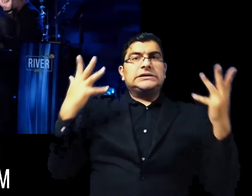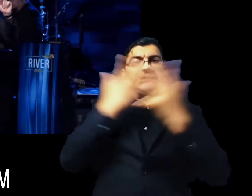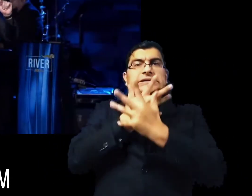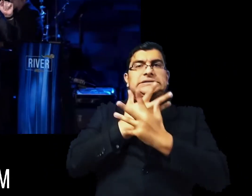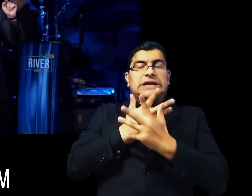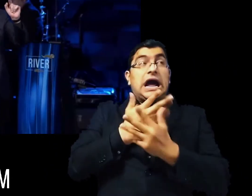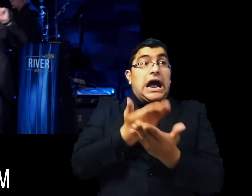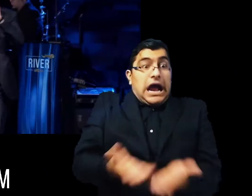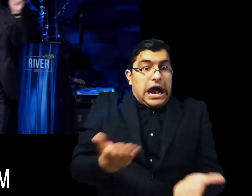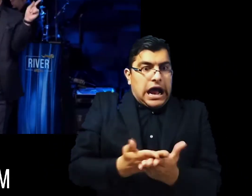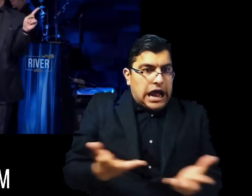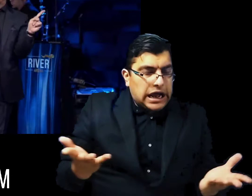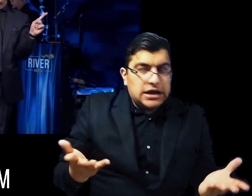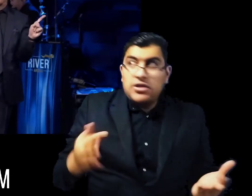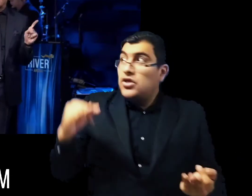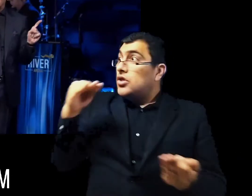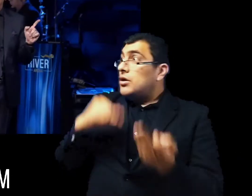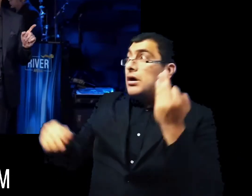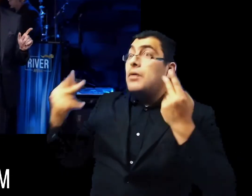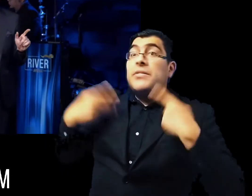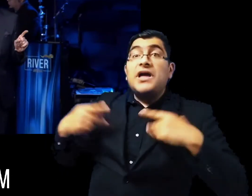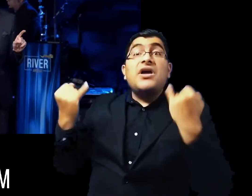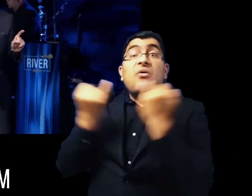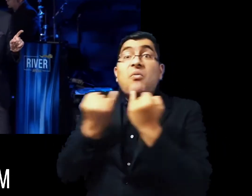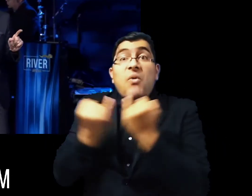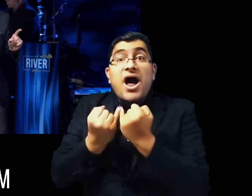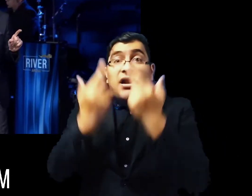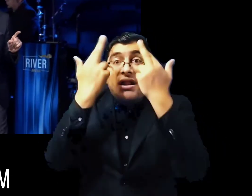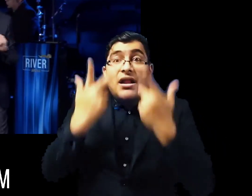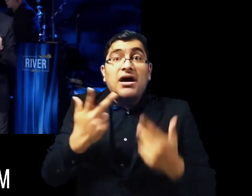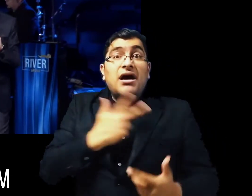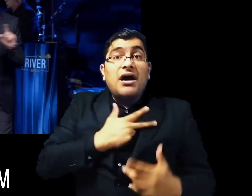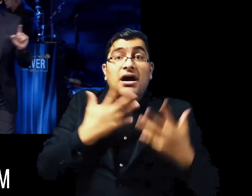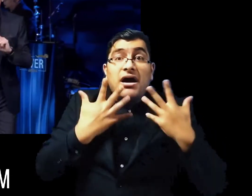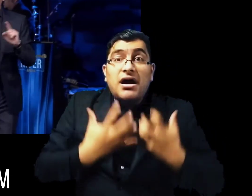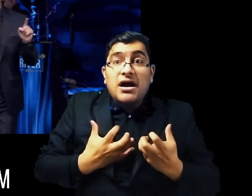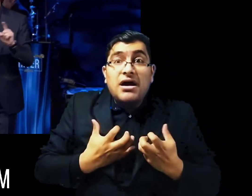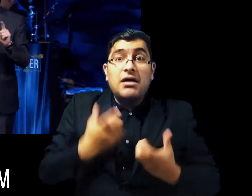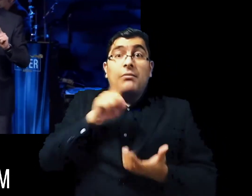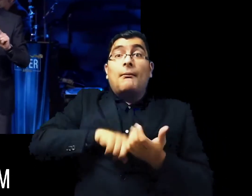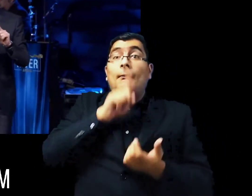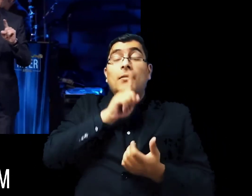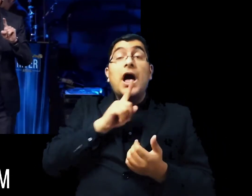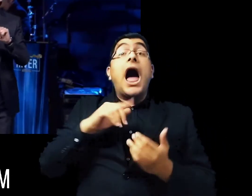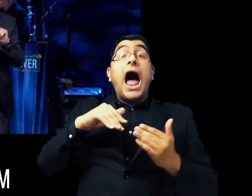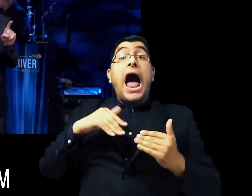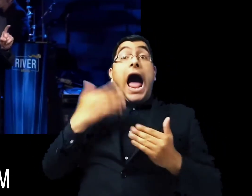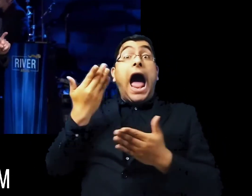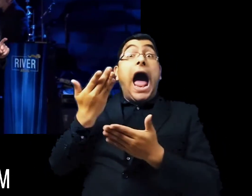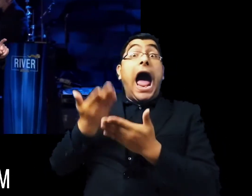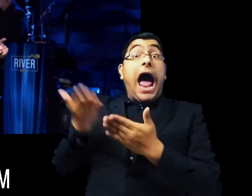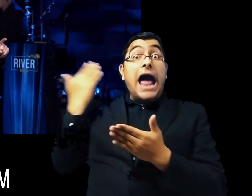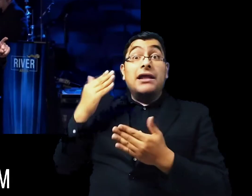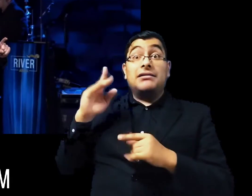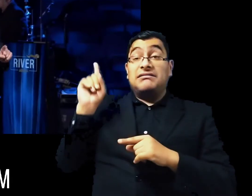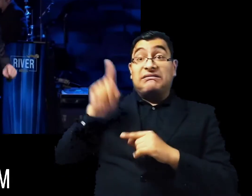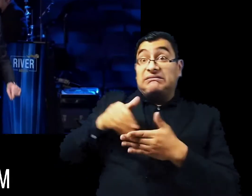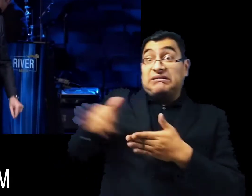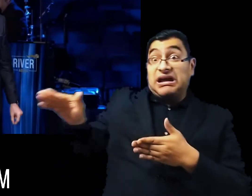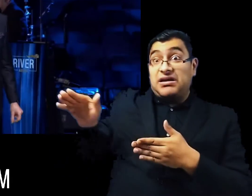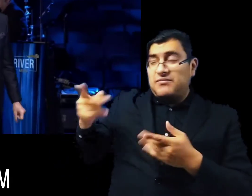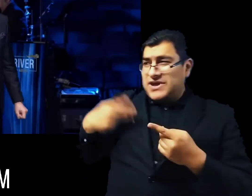cuenta ahora que todo el mundo está roto? Que muchas veces dejamos afuera a quien no debimos haber dejado